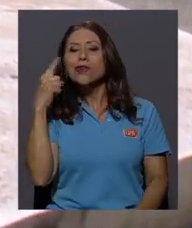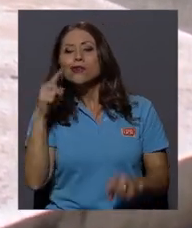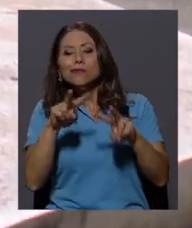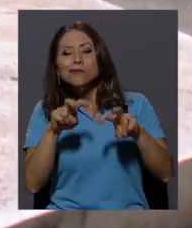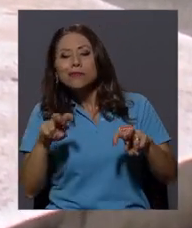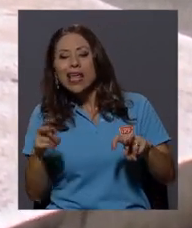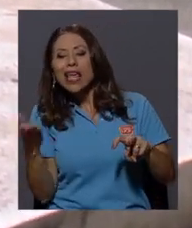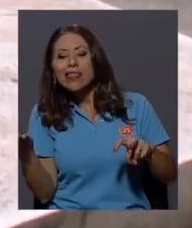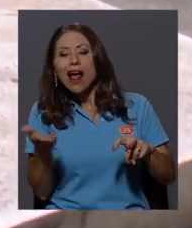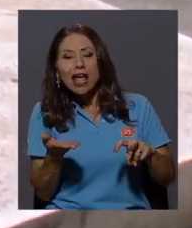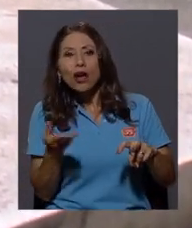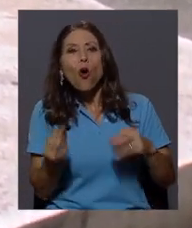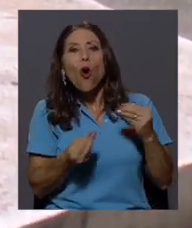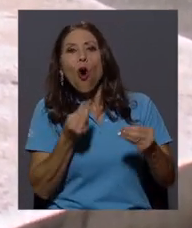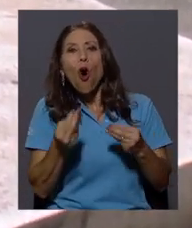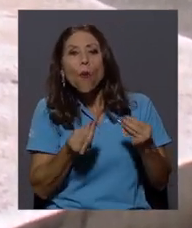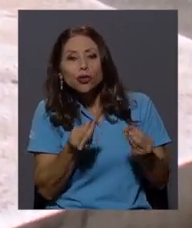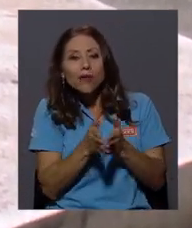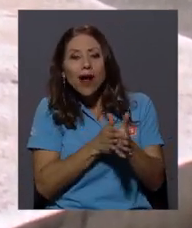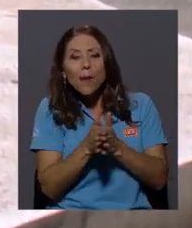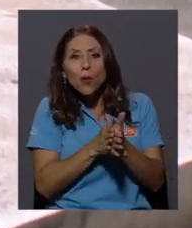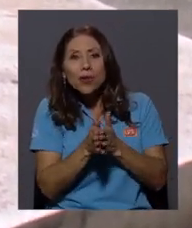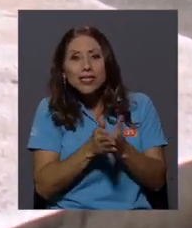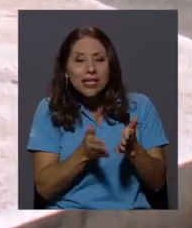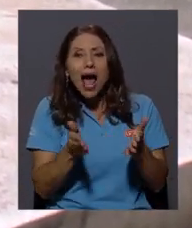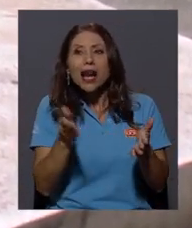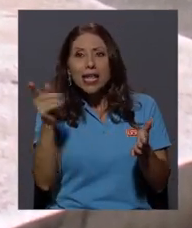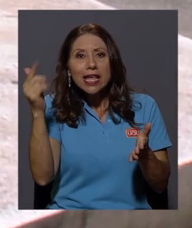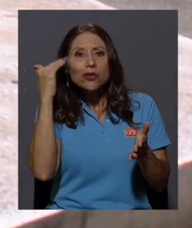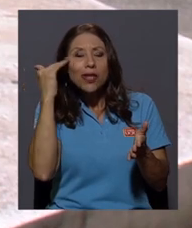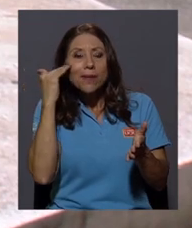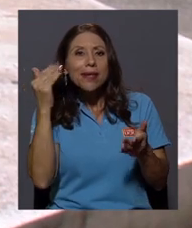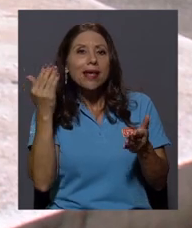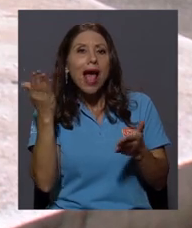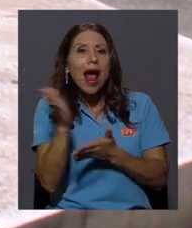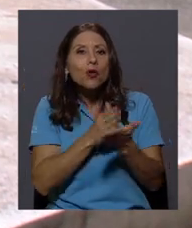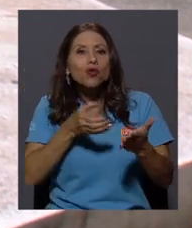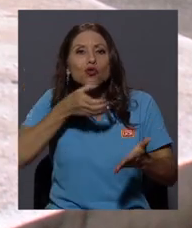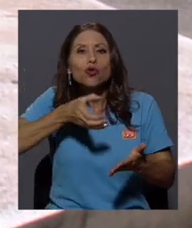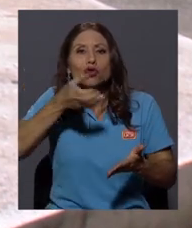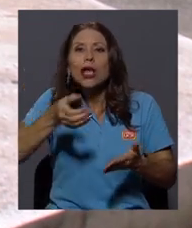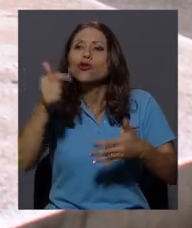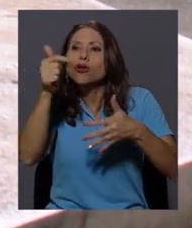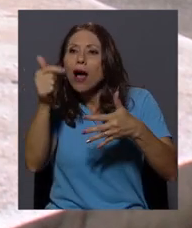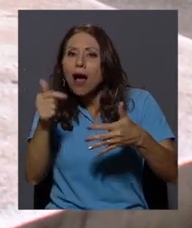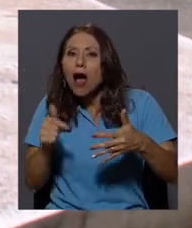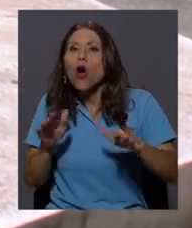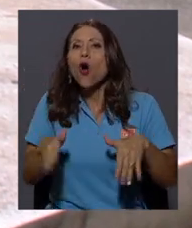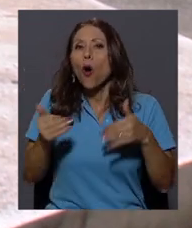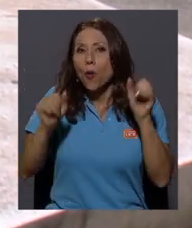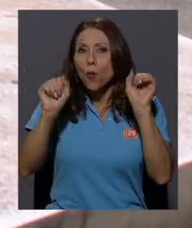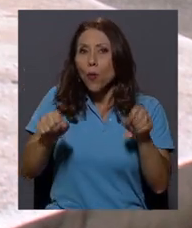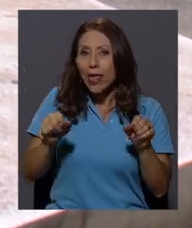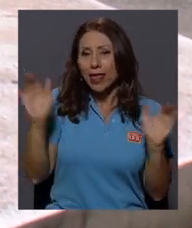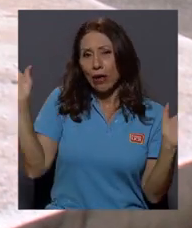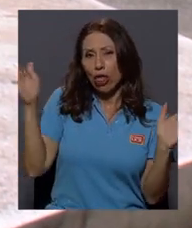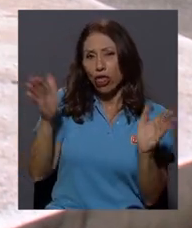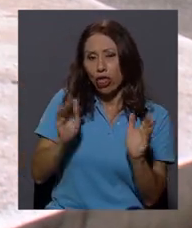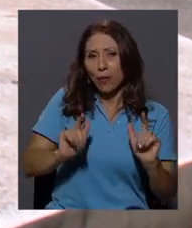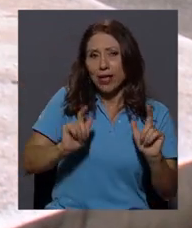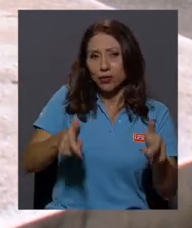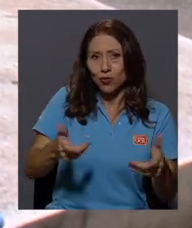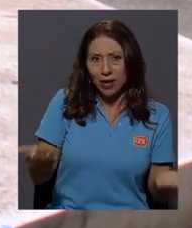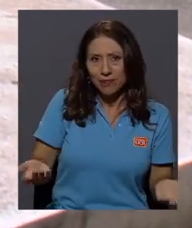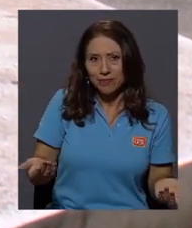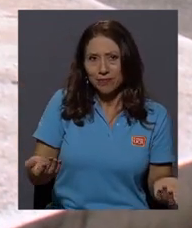cómo se van a reciclar o se van a aprovechar, y también que se lleven como algunos consejos de cómo seguir produciendo menos basura y